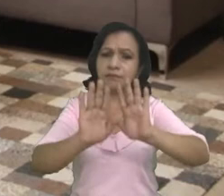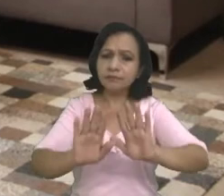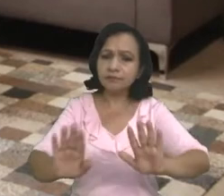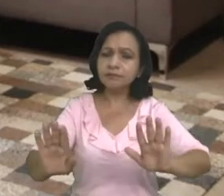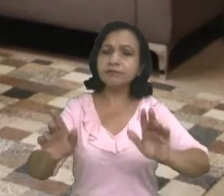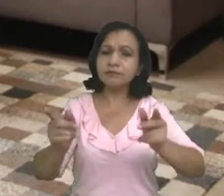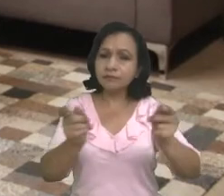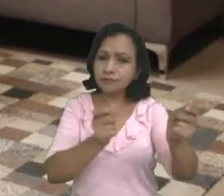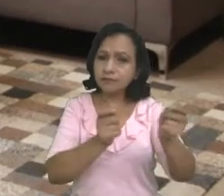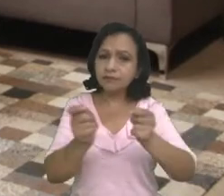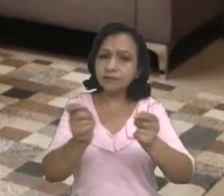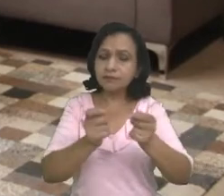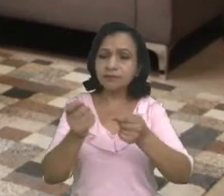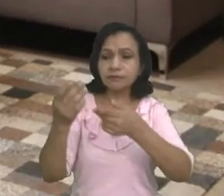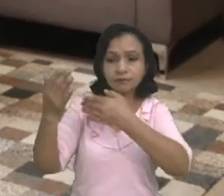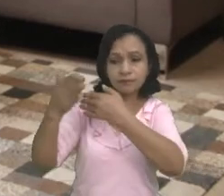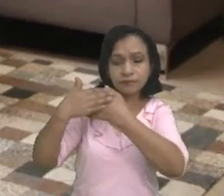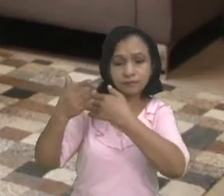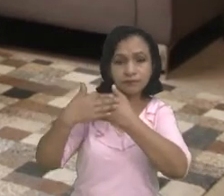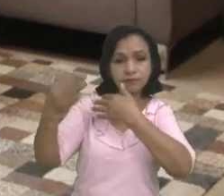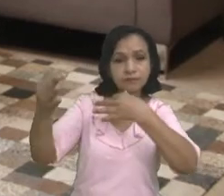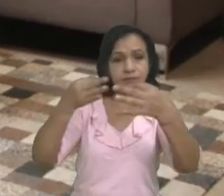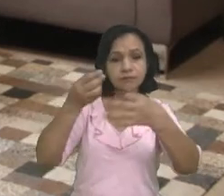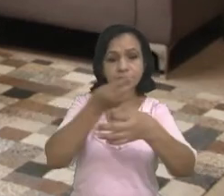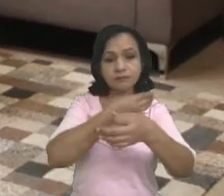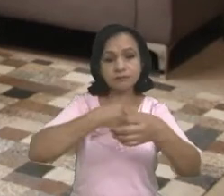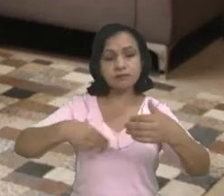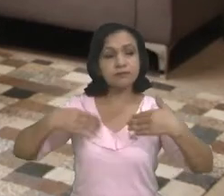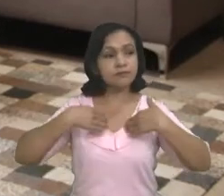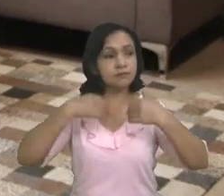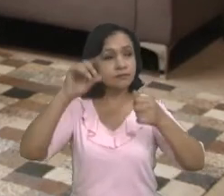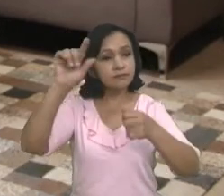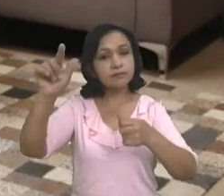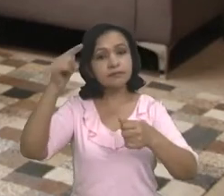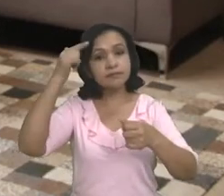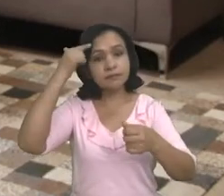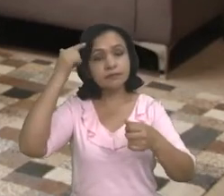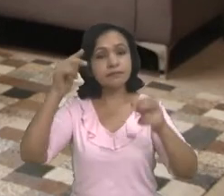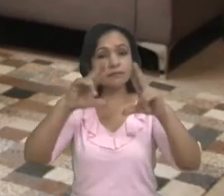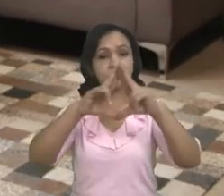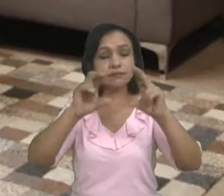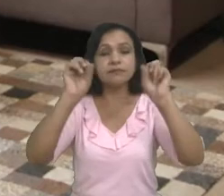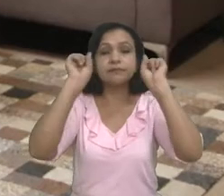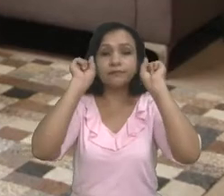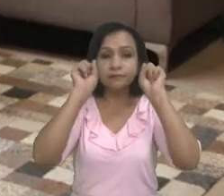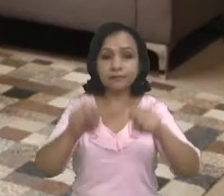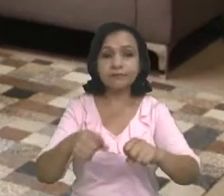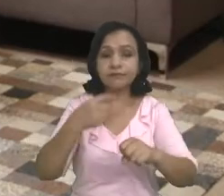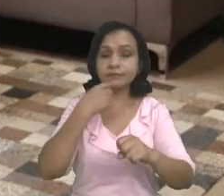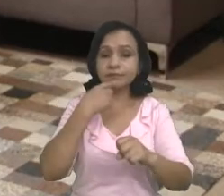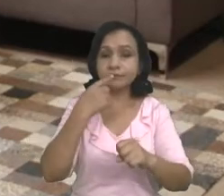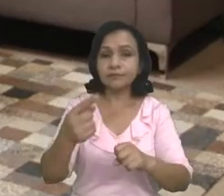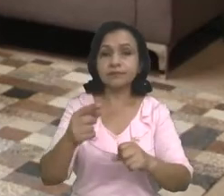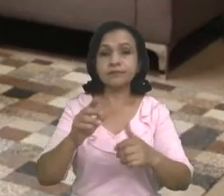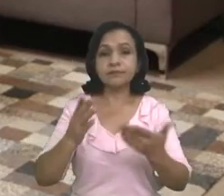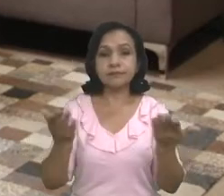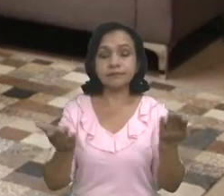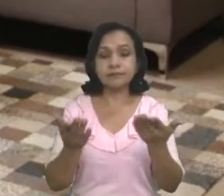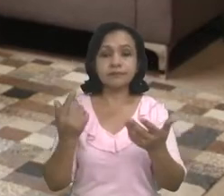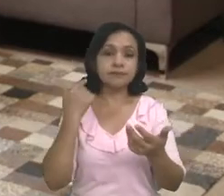situación conforme las recomendaciones que el ministerio de salud o el gobierno de nicaragua pueda estar y deba estar emitiendo